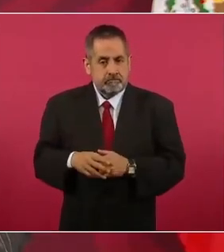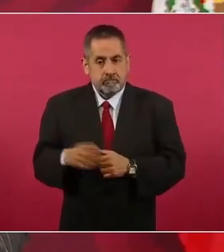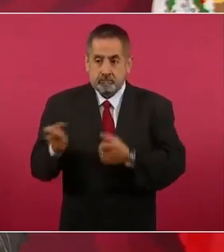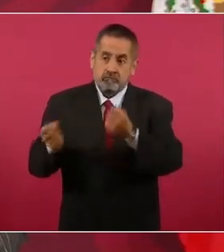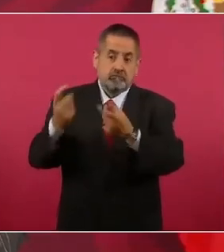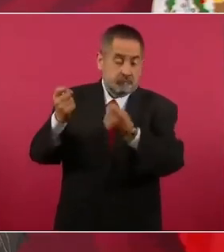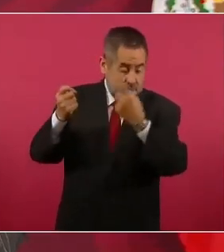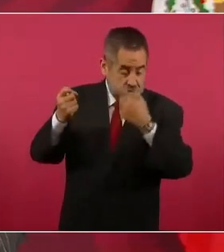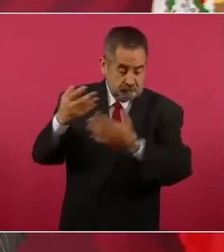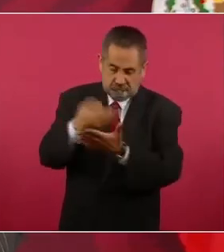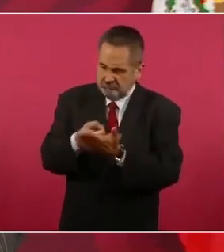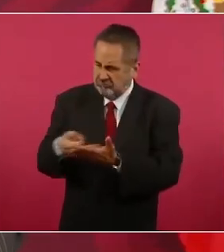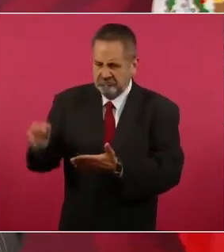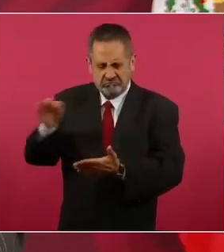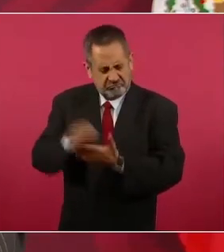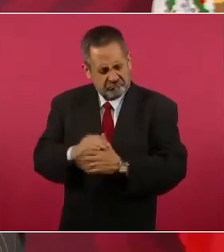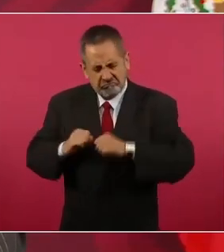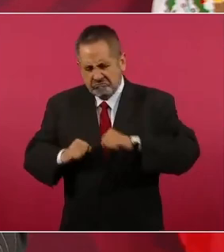heroicos muchos,